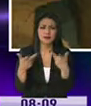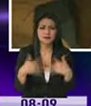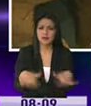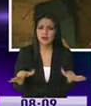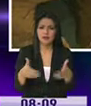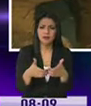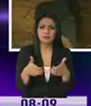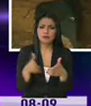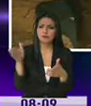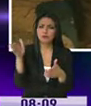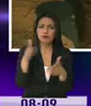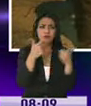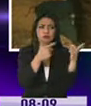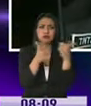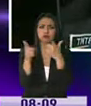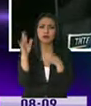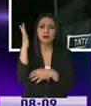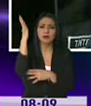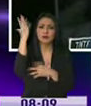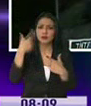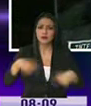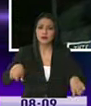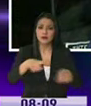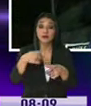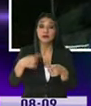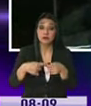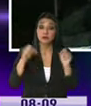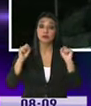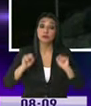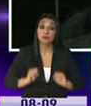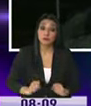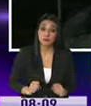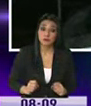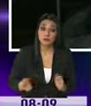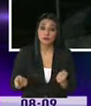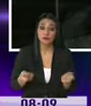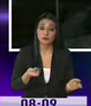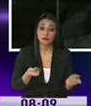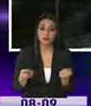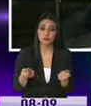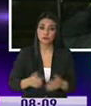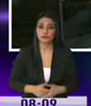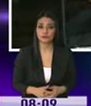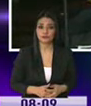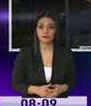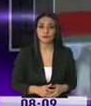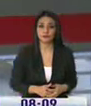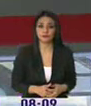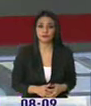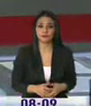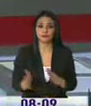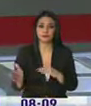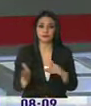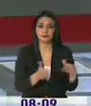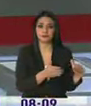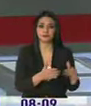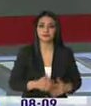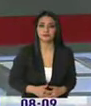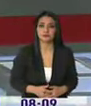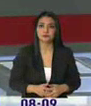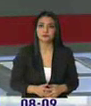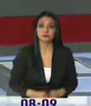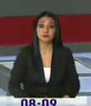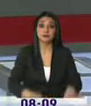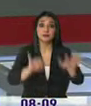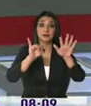de equipos para poder mirar los árboles a lo largo y ancho del distrito metropolitano. Vamos a contarles ahora que este